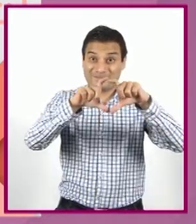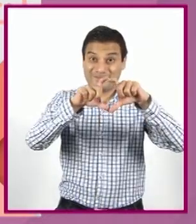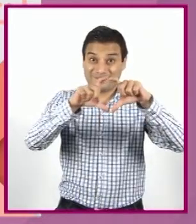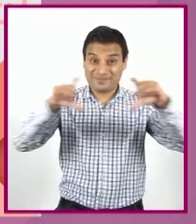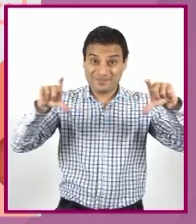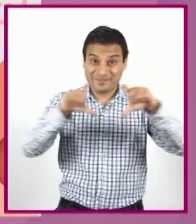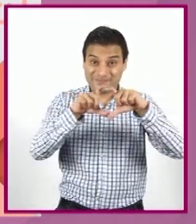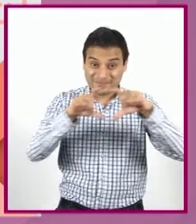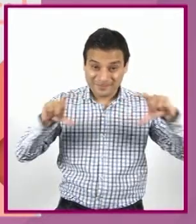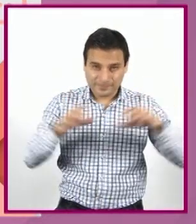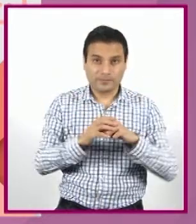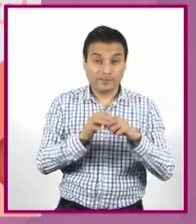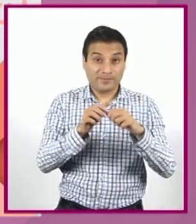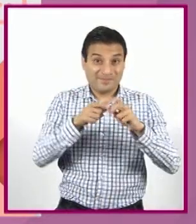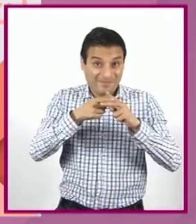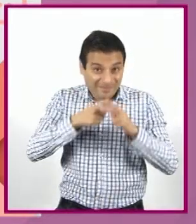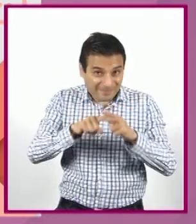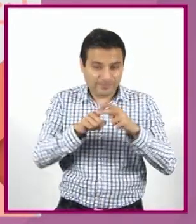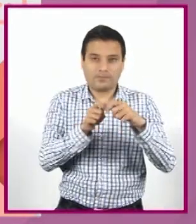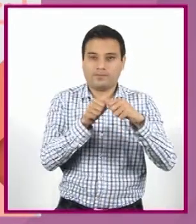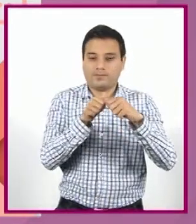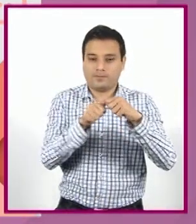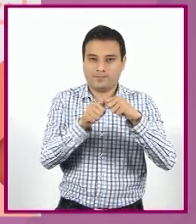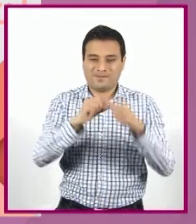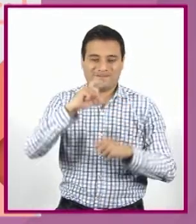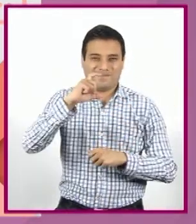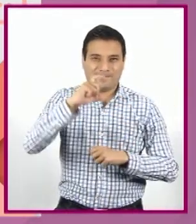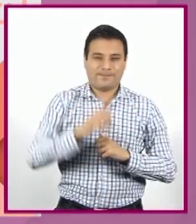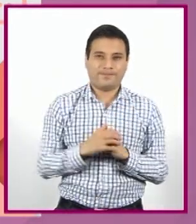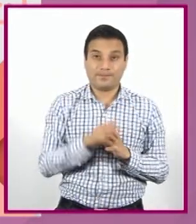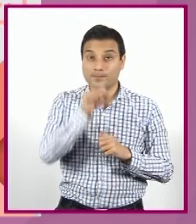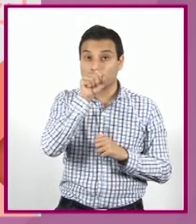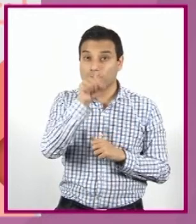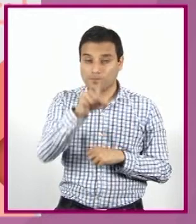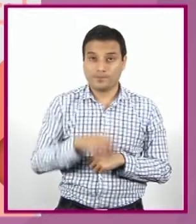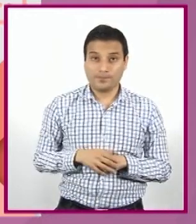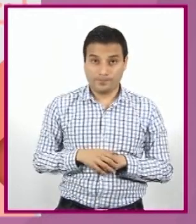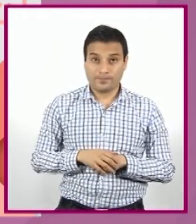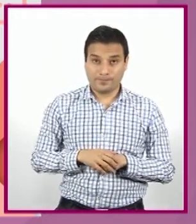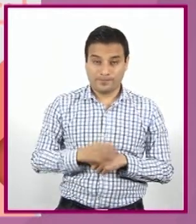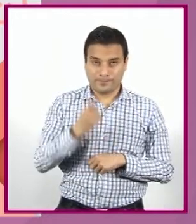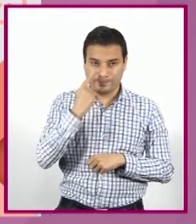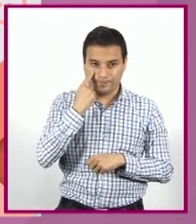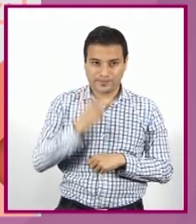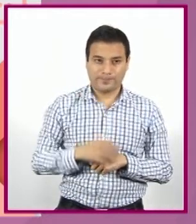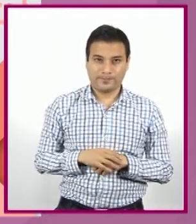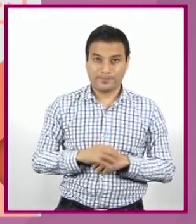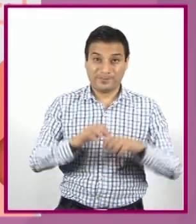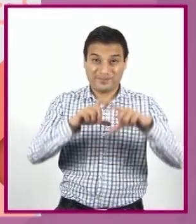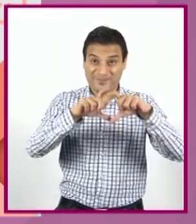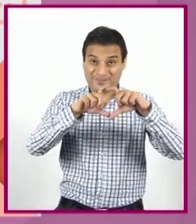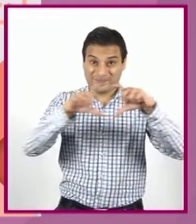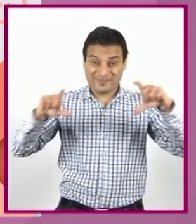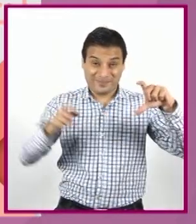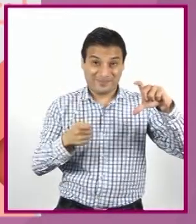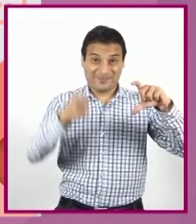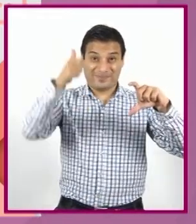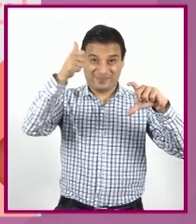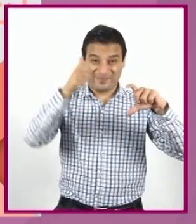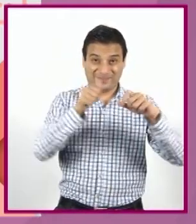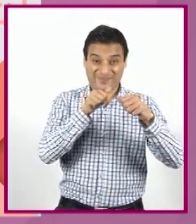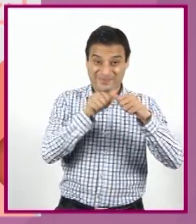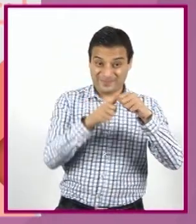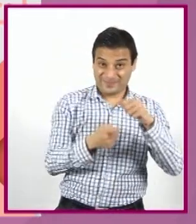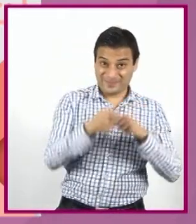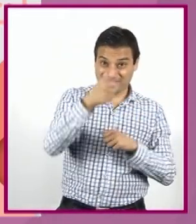con una letra mayúscula, además de que la primera letra del primer párrafo es de un tamaño un poco mayor que el resto